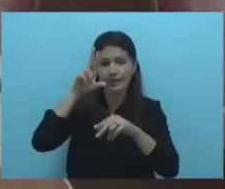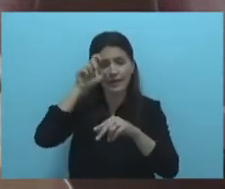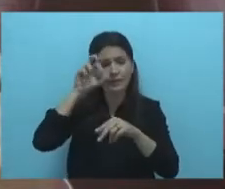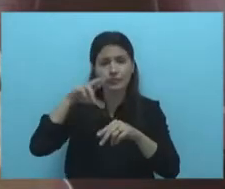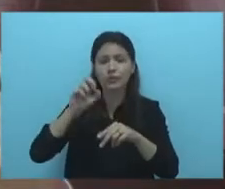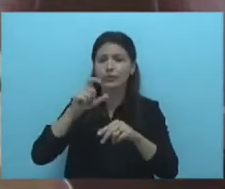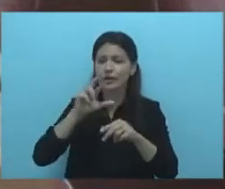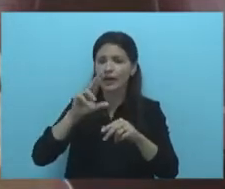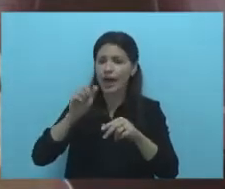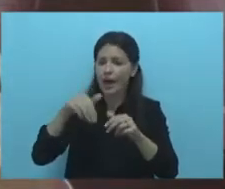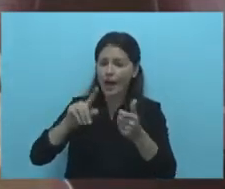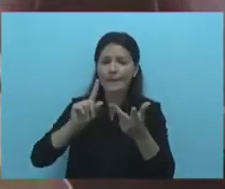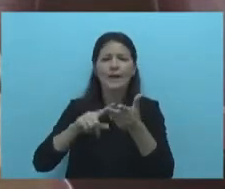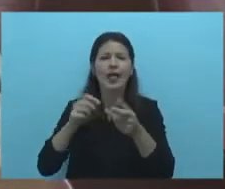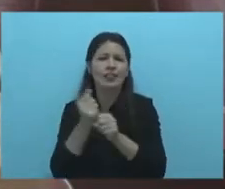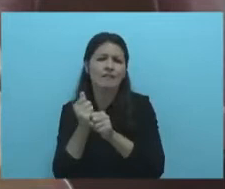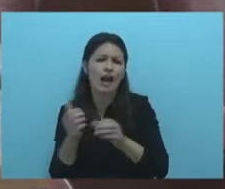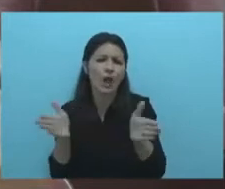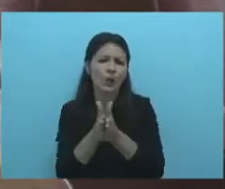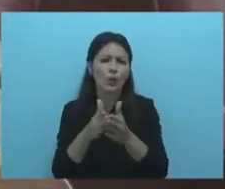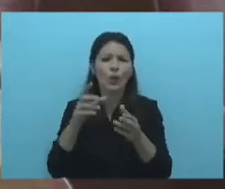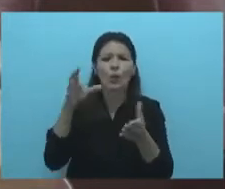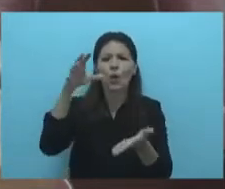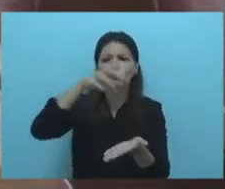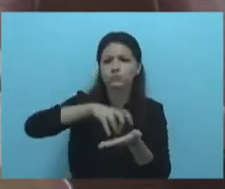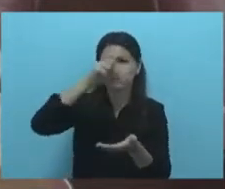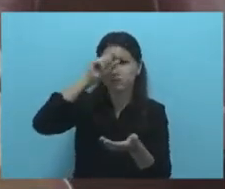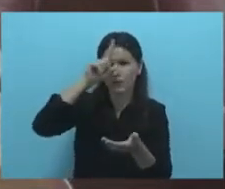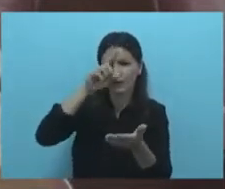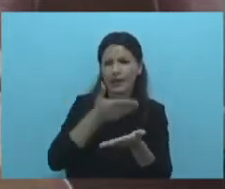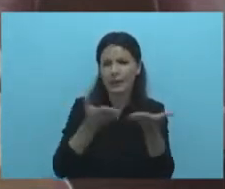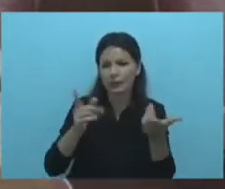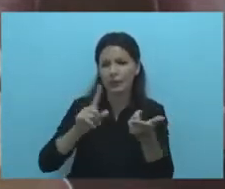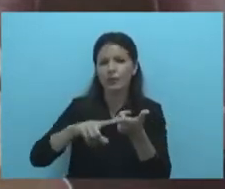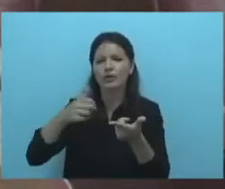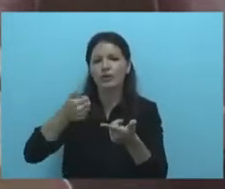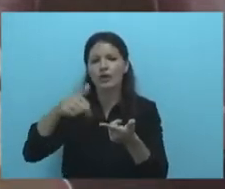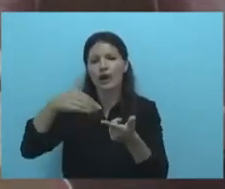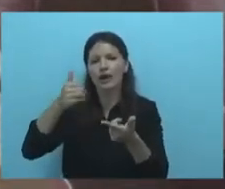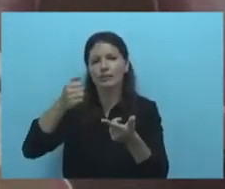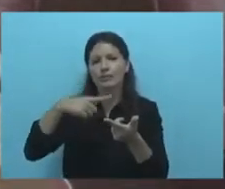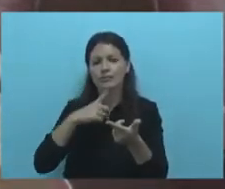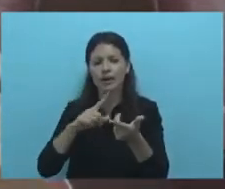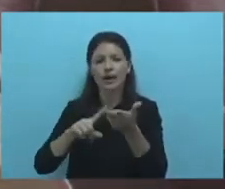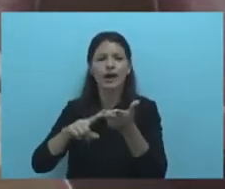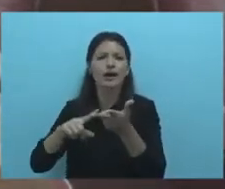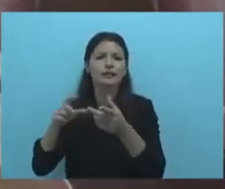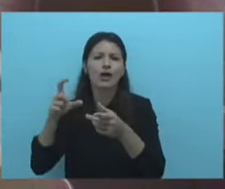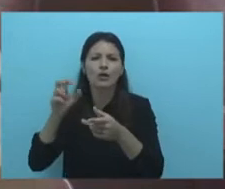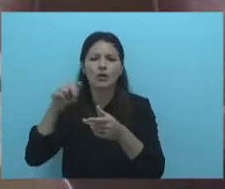con hospitales públicos, universidades nacionales, el ANMAT y el CONICET para la